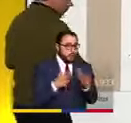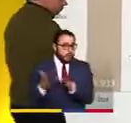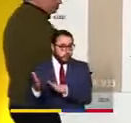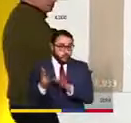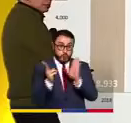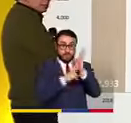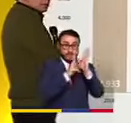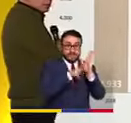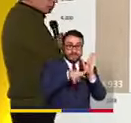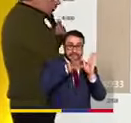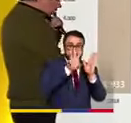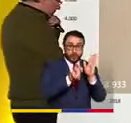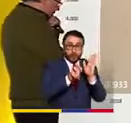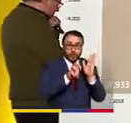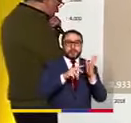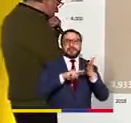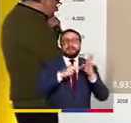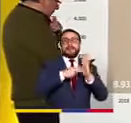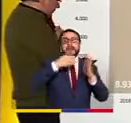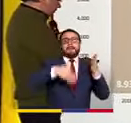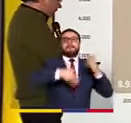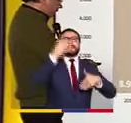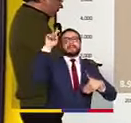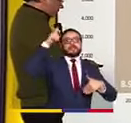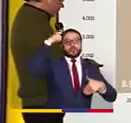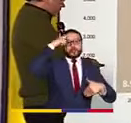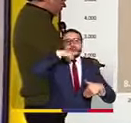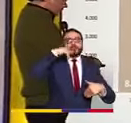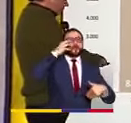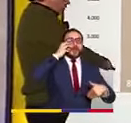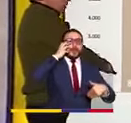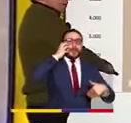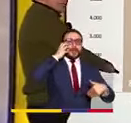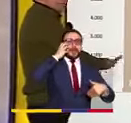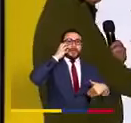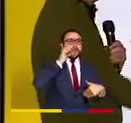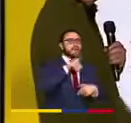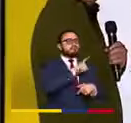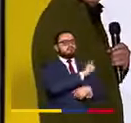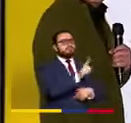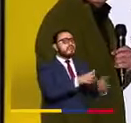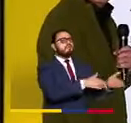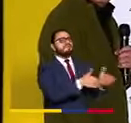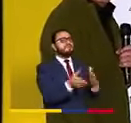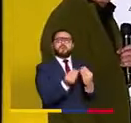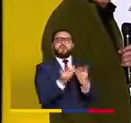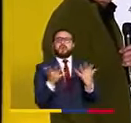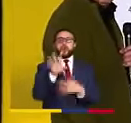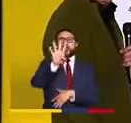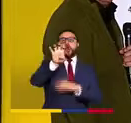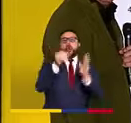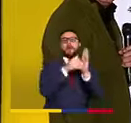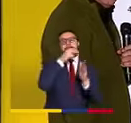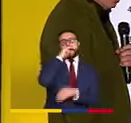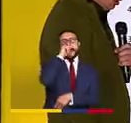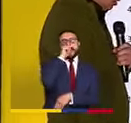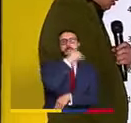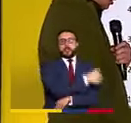2018, estamos hablando del comienzo de Duque, casi 9.000 niños en un